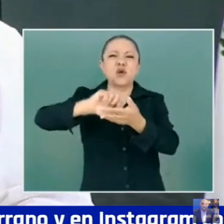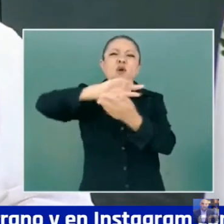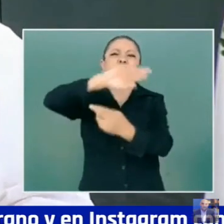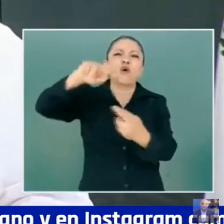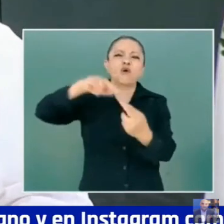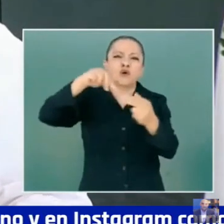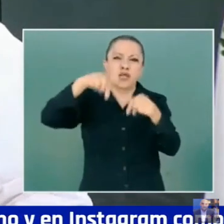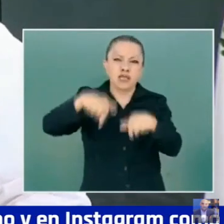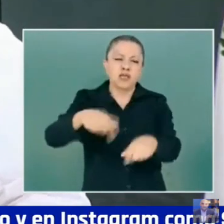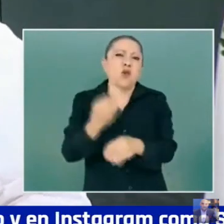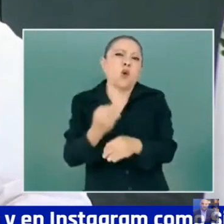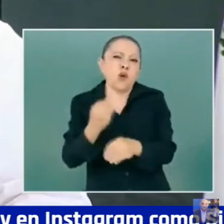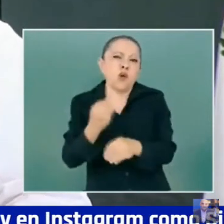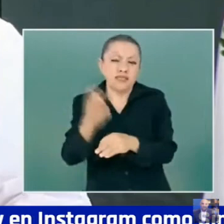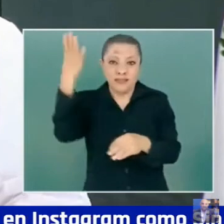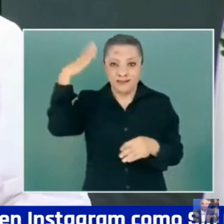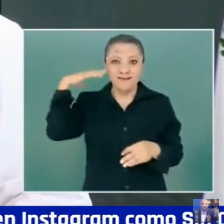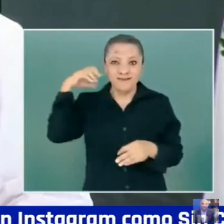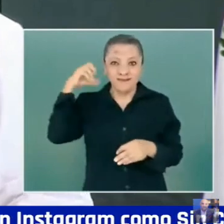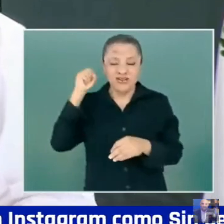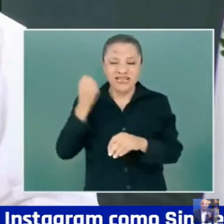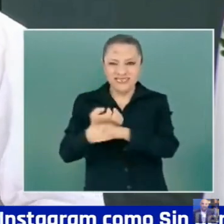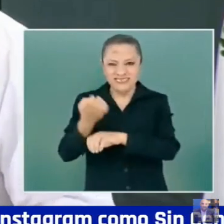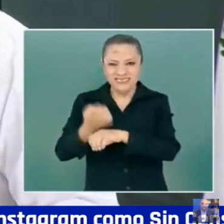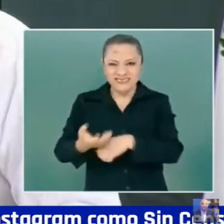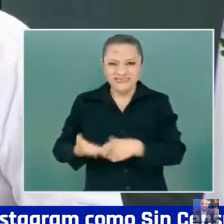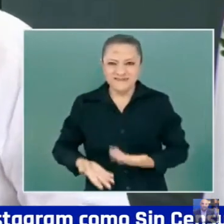región del actual estado de Morelos,